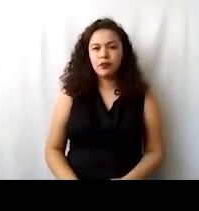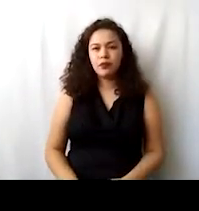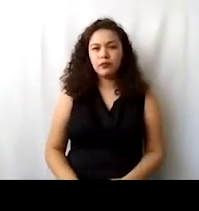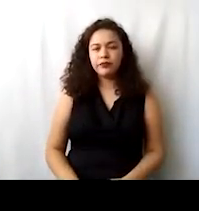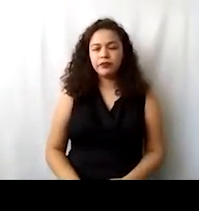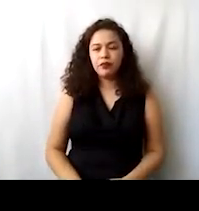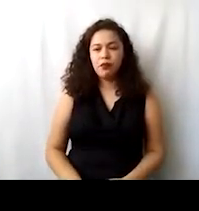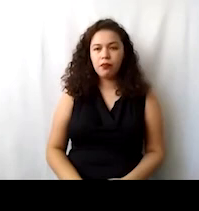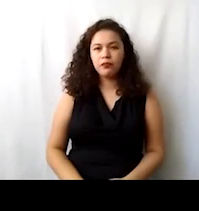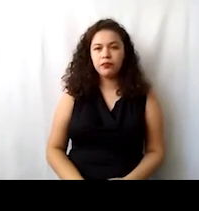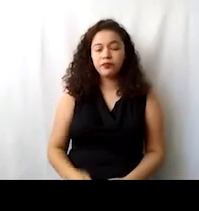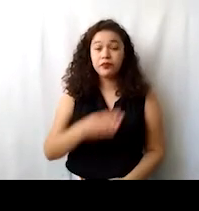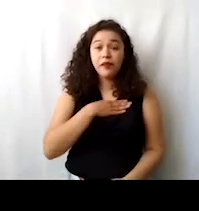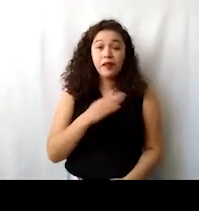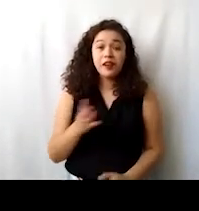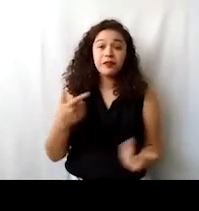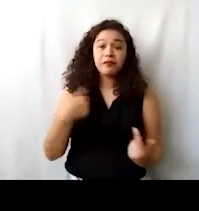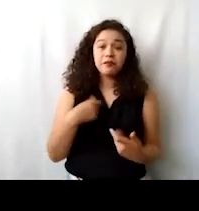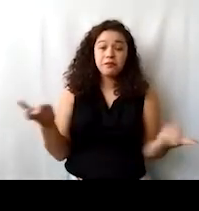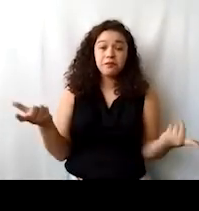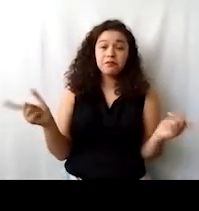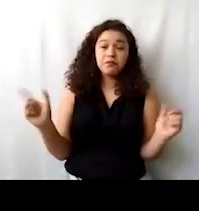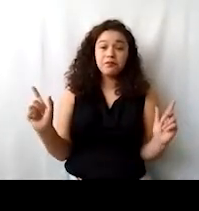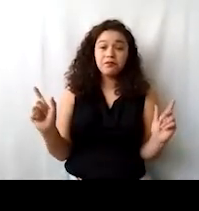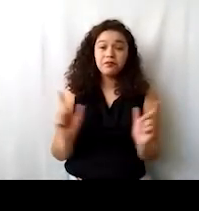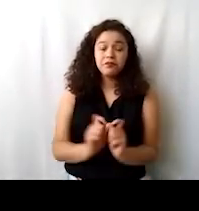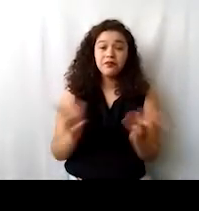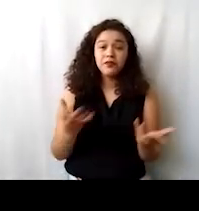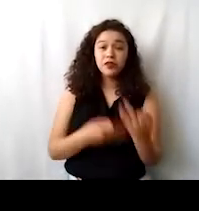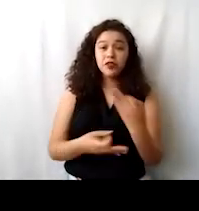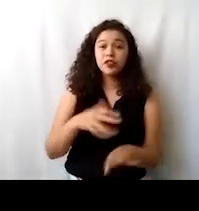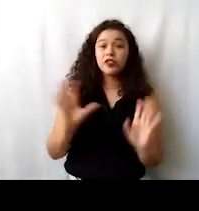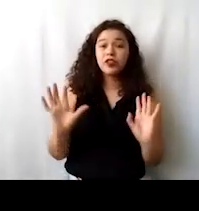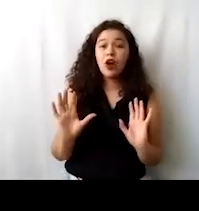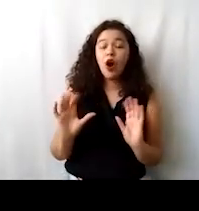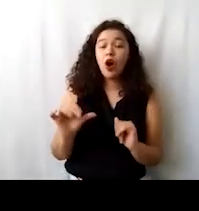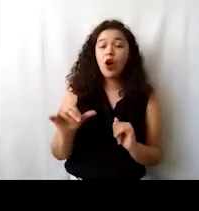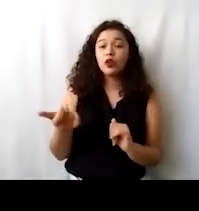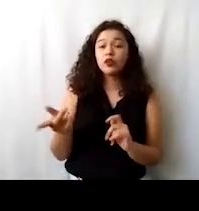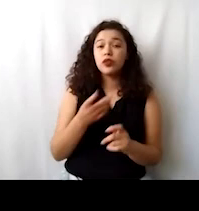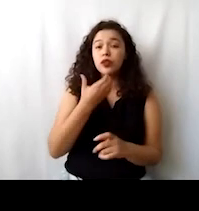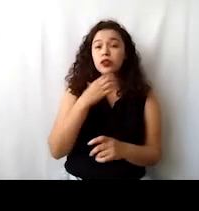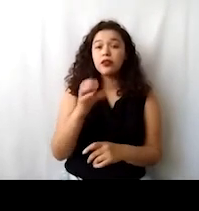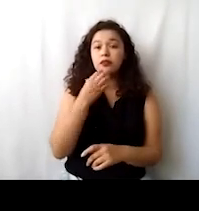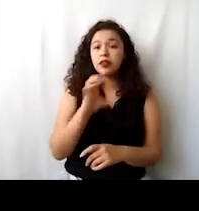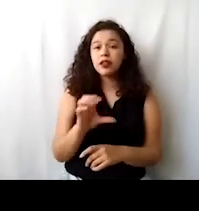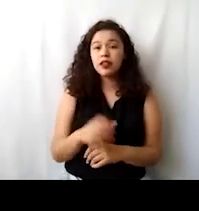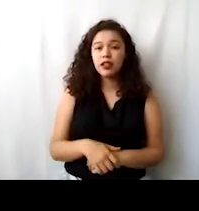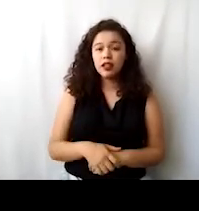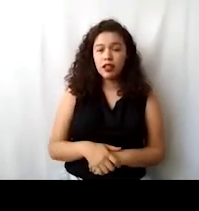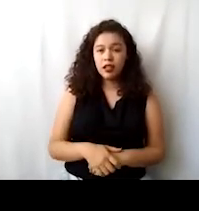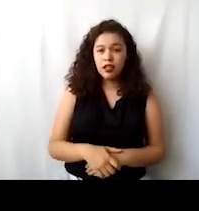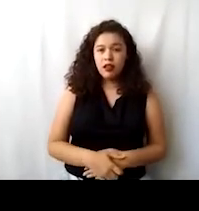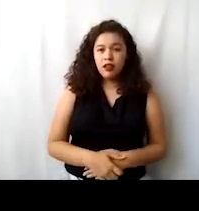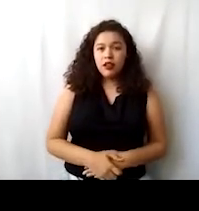Pues bueno, pues por mi parte es todo. No sé si tenemos algunos mayores comentarios. Y para